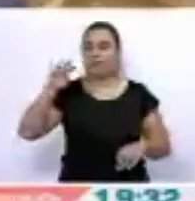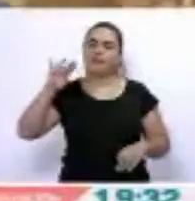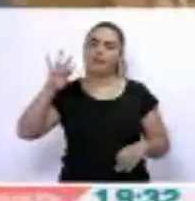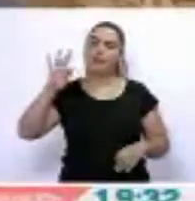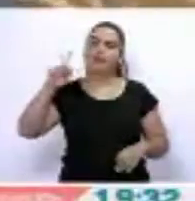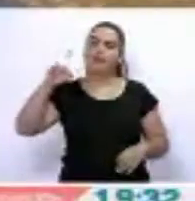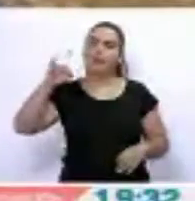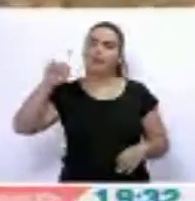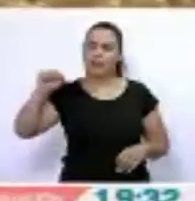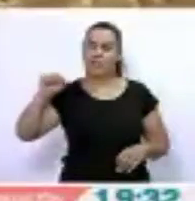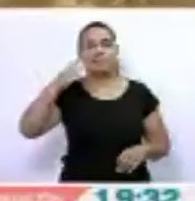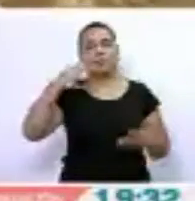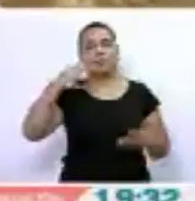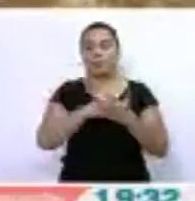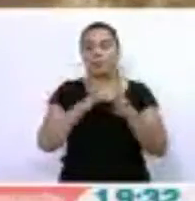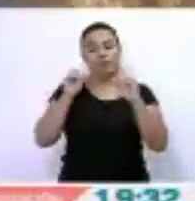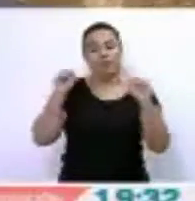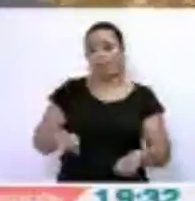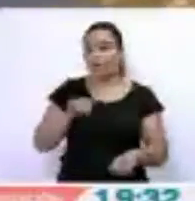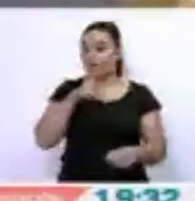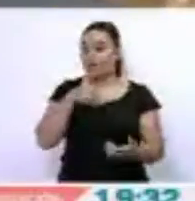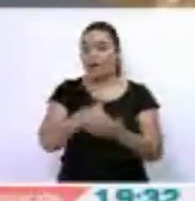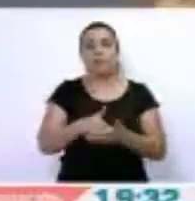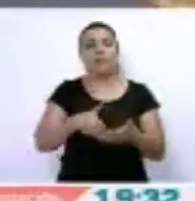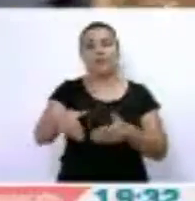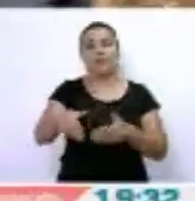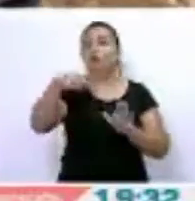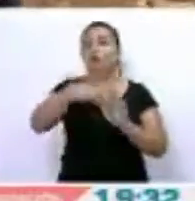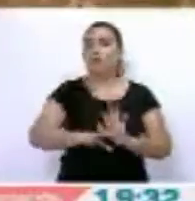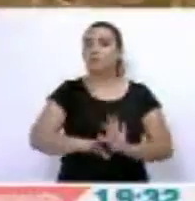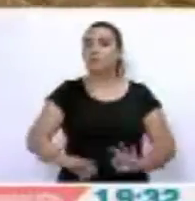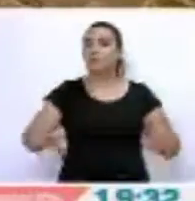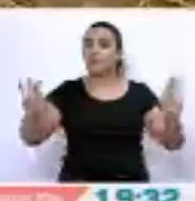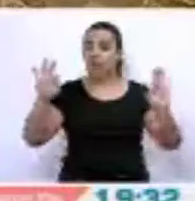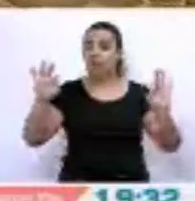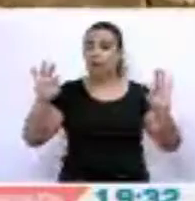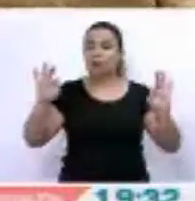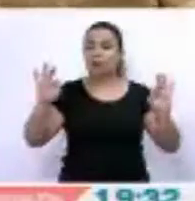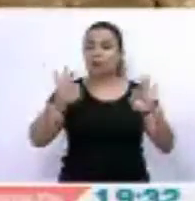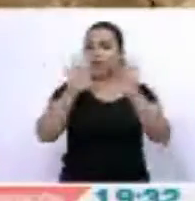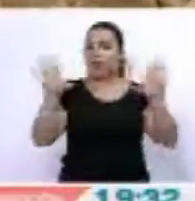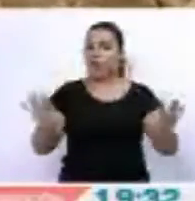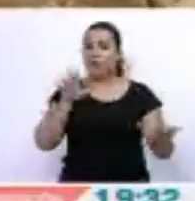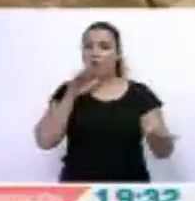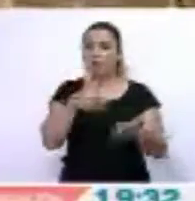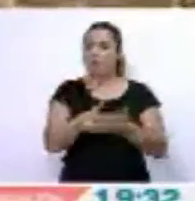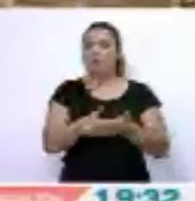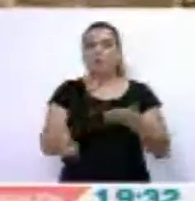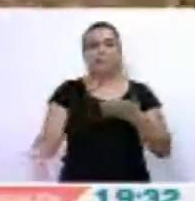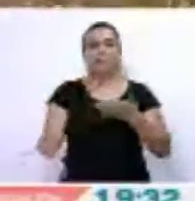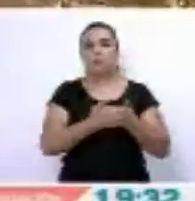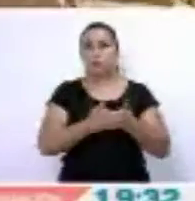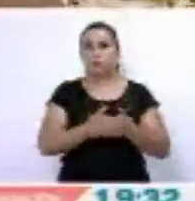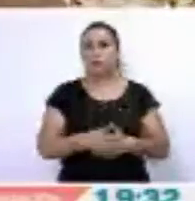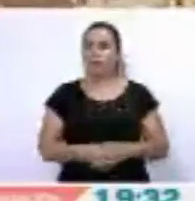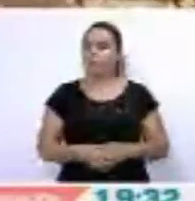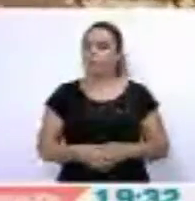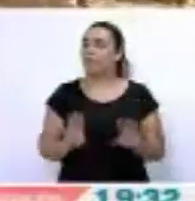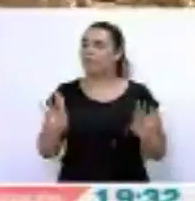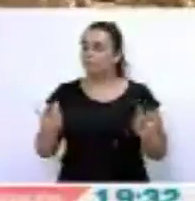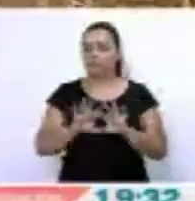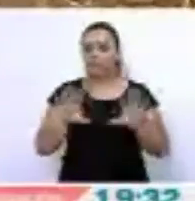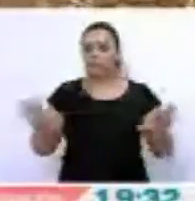así, todos los municipios habéis puesto de acuerdo. Hasta que no haya una norma específica negra sobre blanco, de momento la compuerta abierta. Sí, totalmente. Era lo